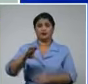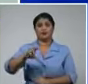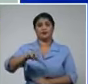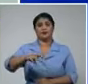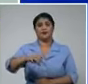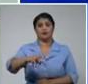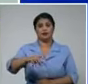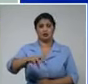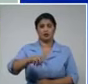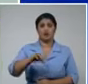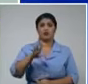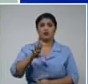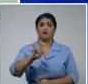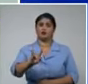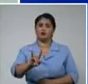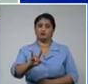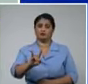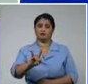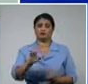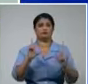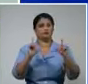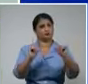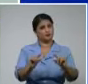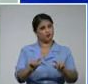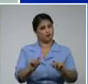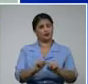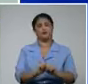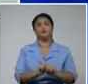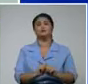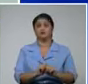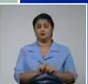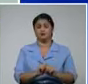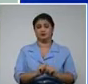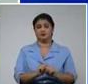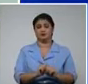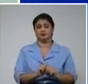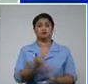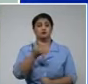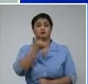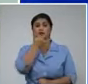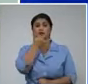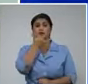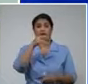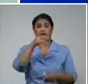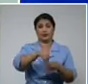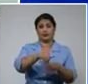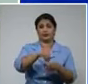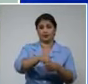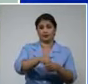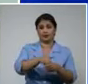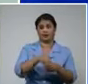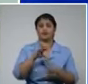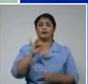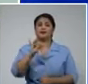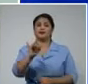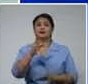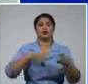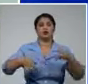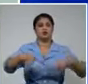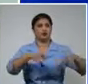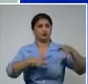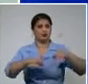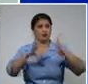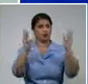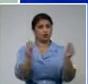una cifra inferior en 74, y con una afectación en 7 de sus 11